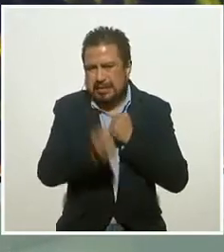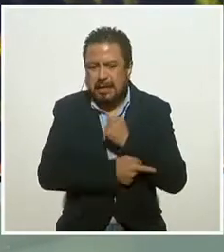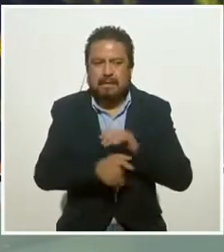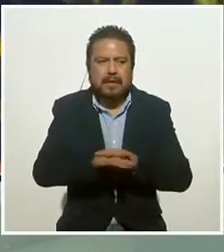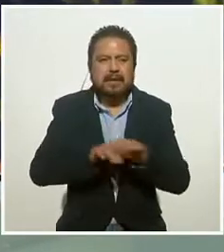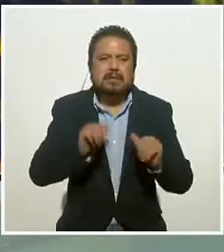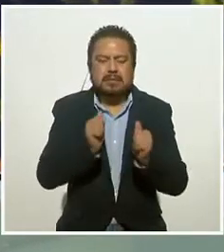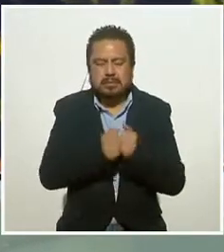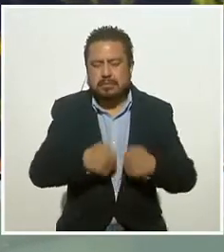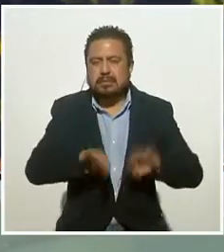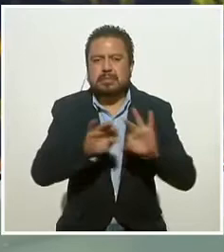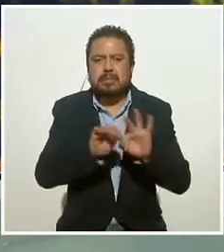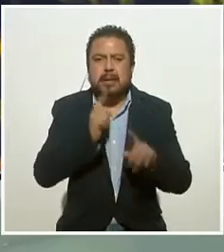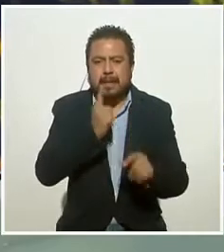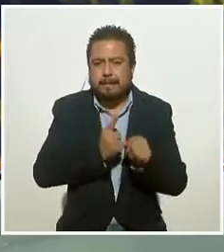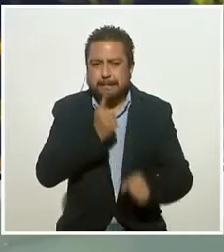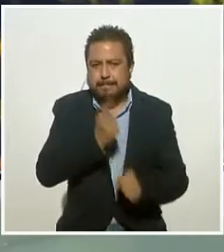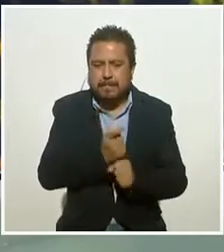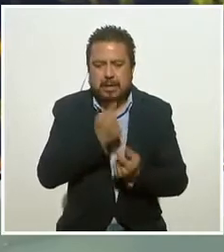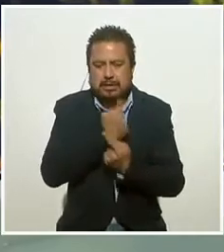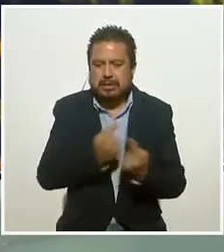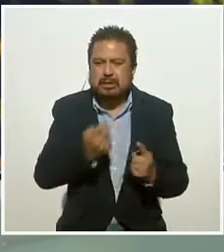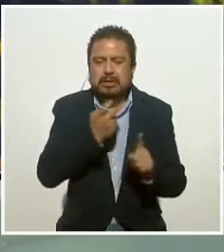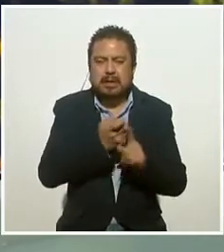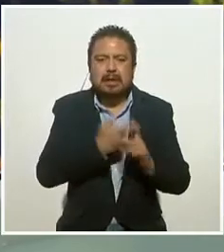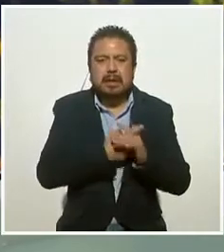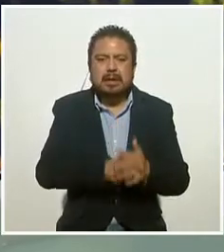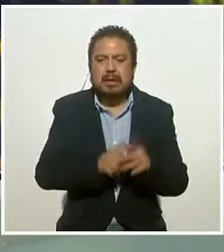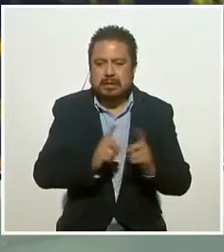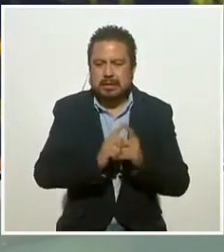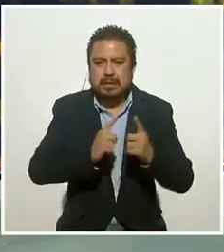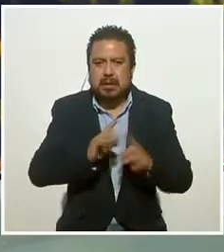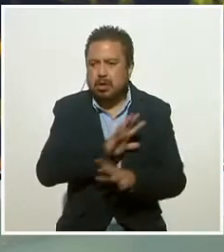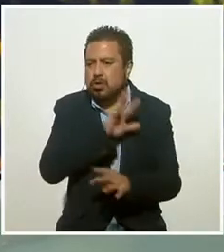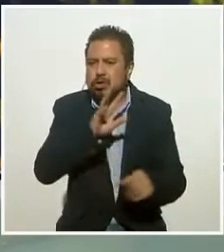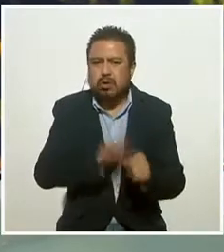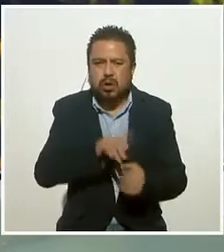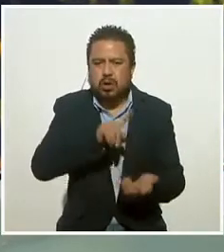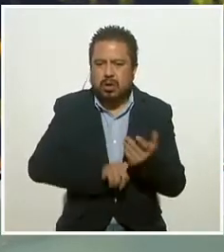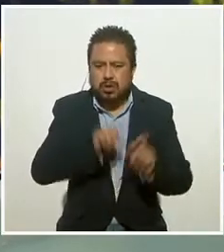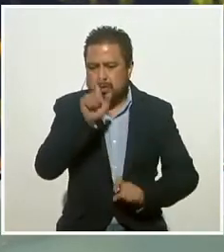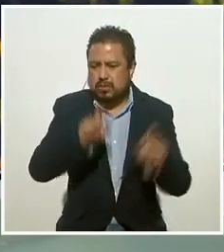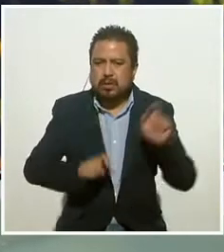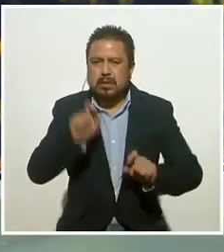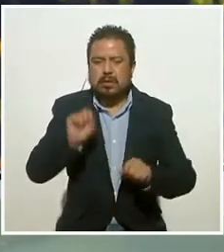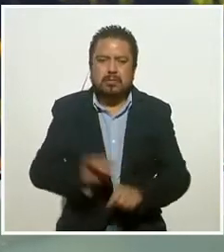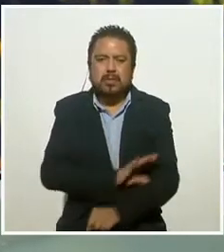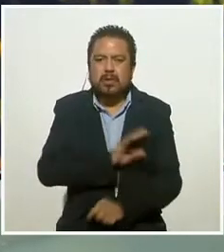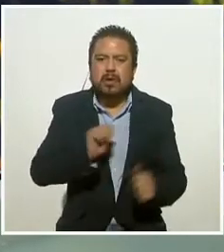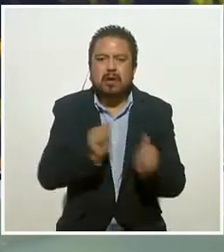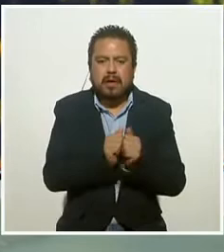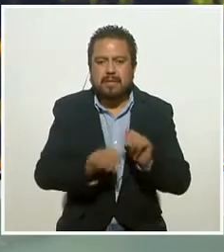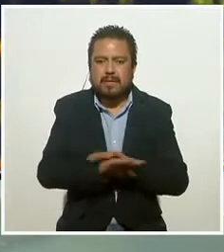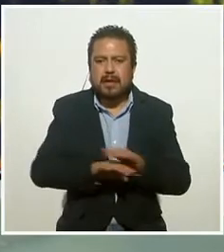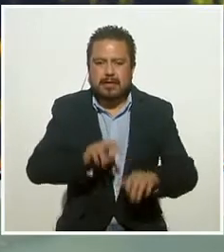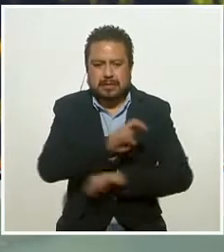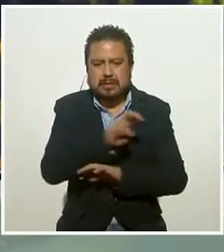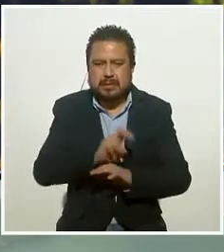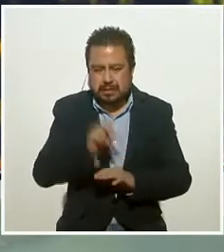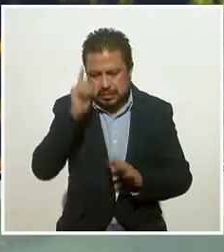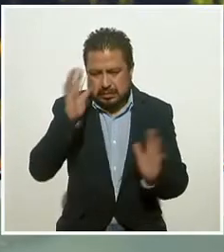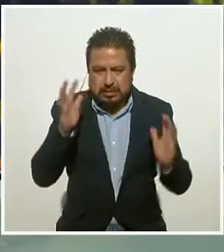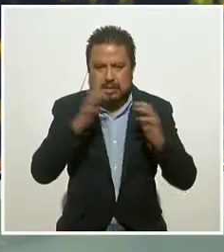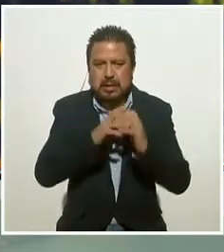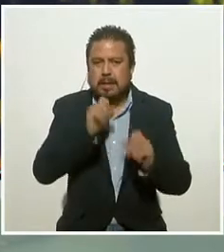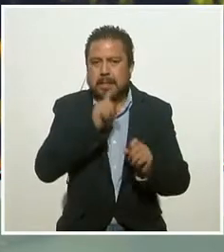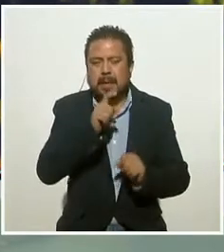es muy importante en la primera infancia, que empezamos a desarrollar todos los patrones emocionales que son la base de la arquitectura cerebral, pero también